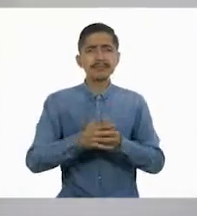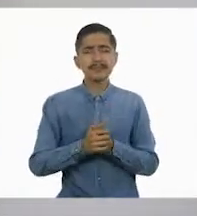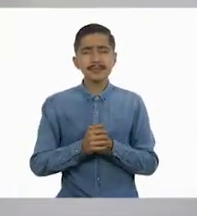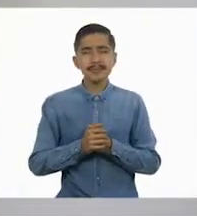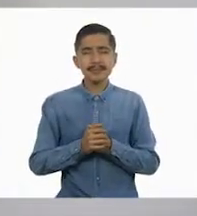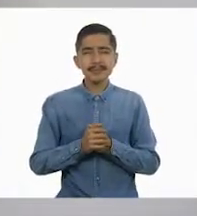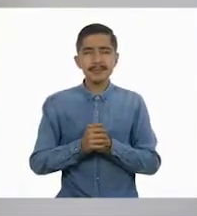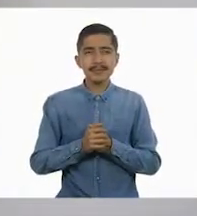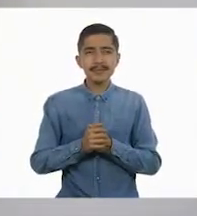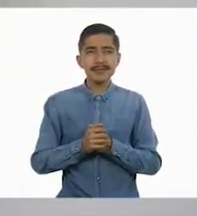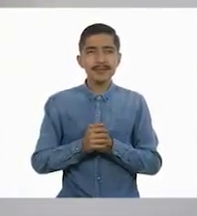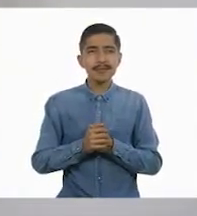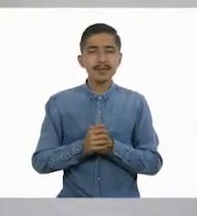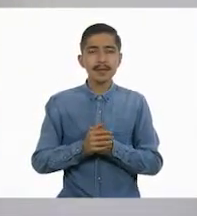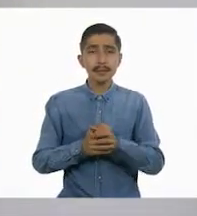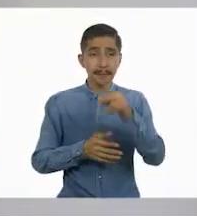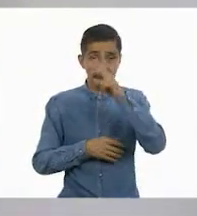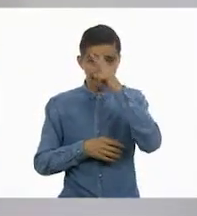de